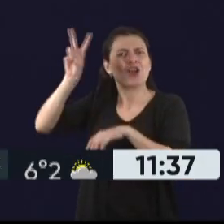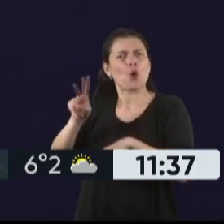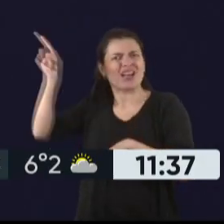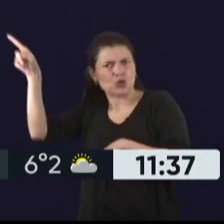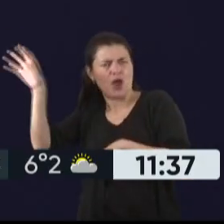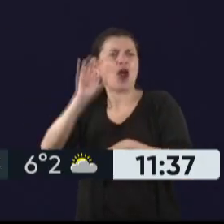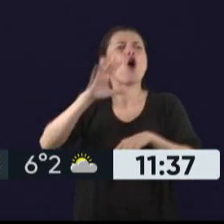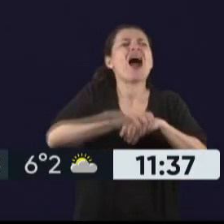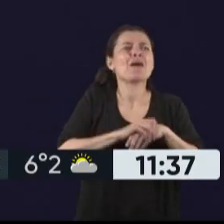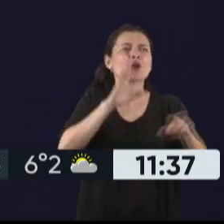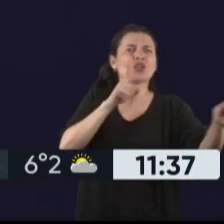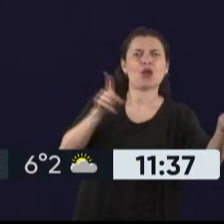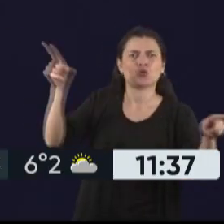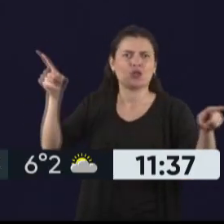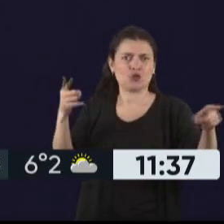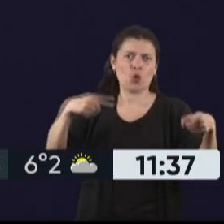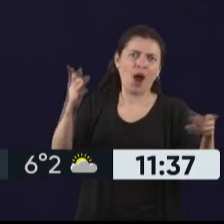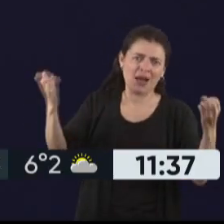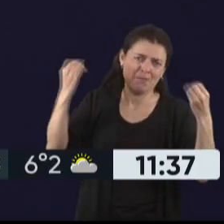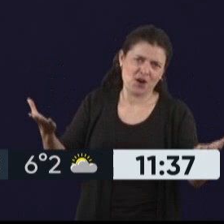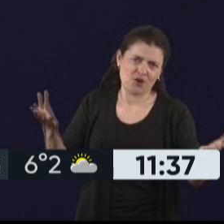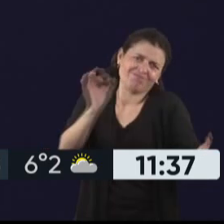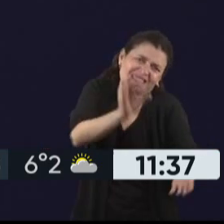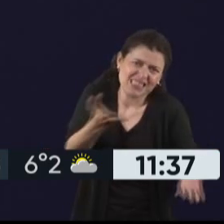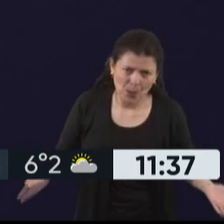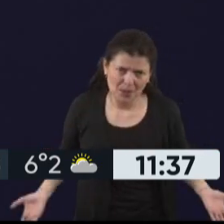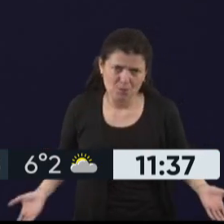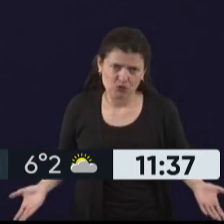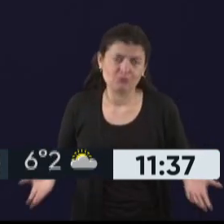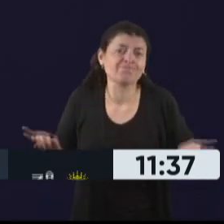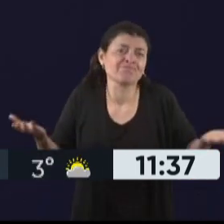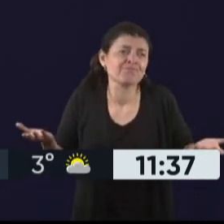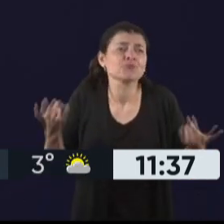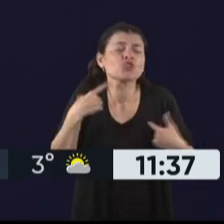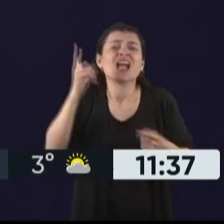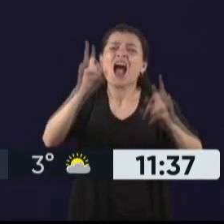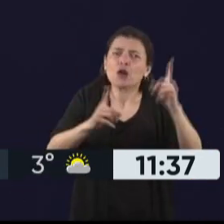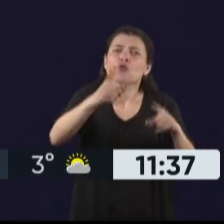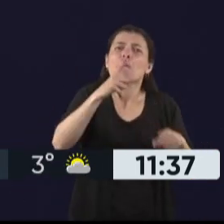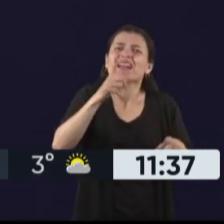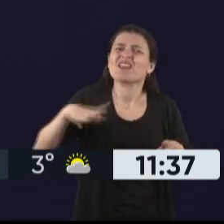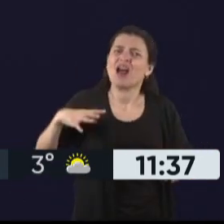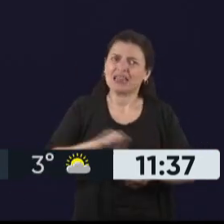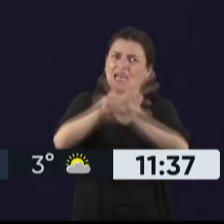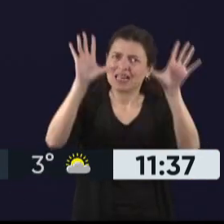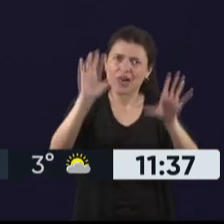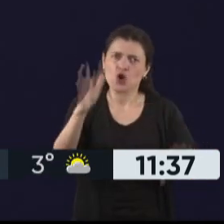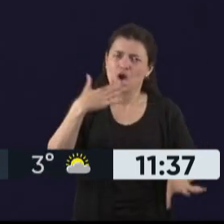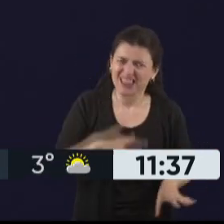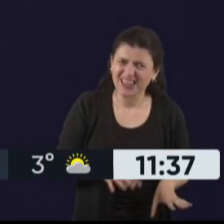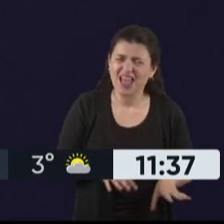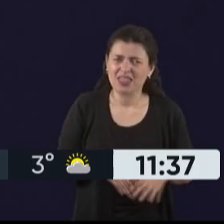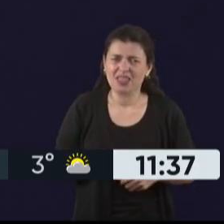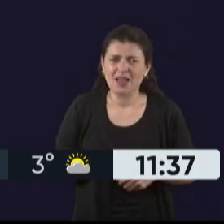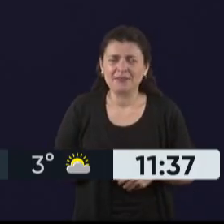vez para vos, para mí y para el resto de la sala, bueno, no para todos es una obviedad. Y creo que independientemente